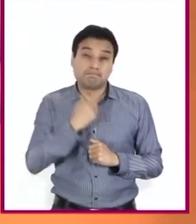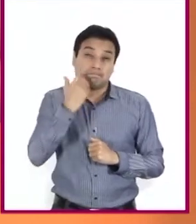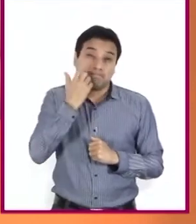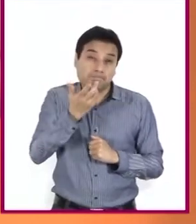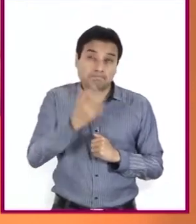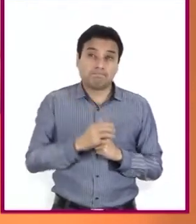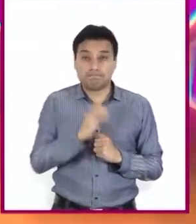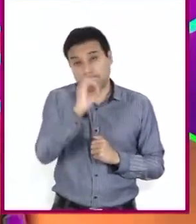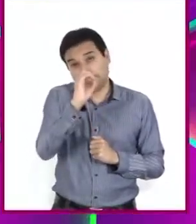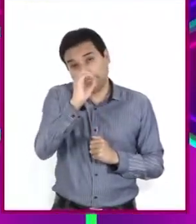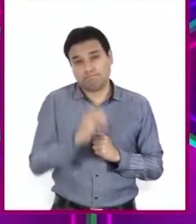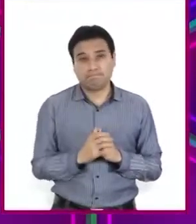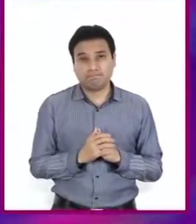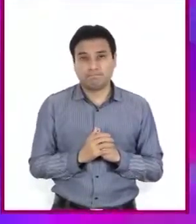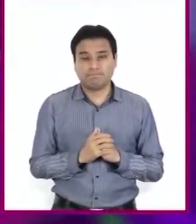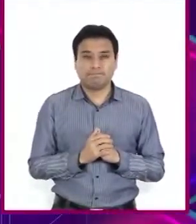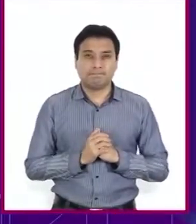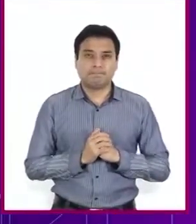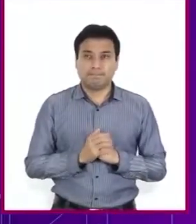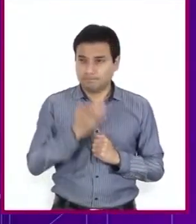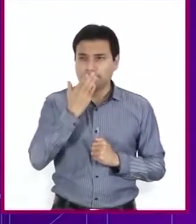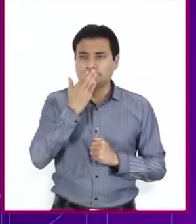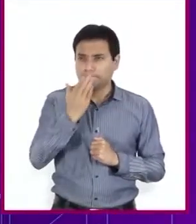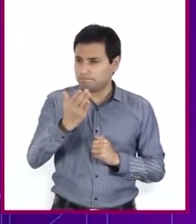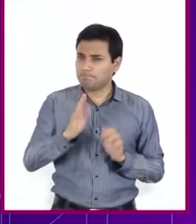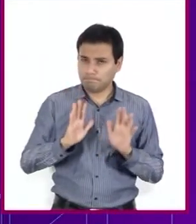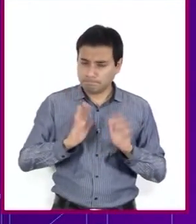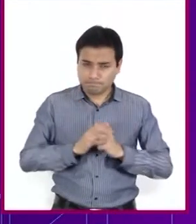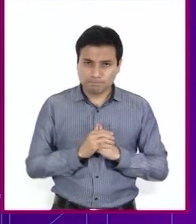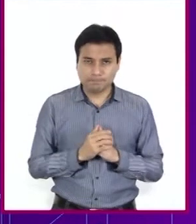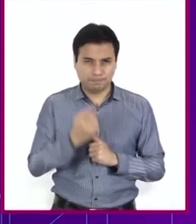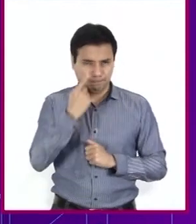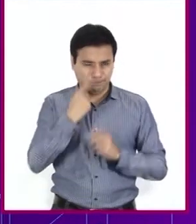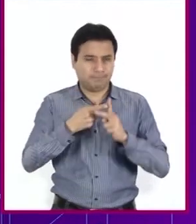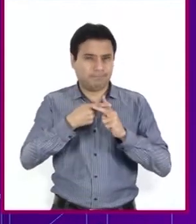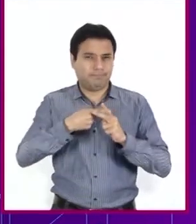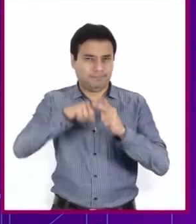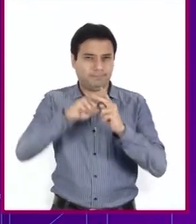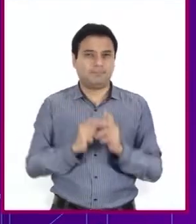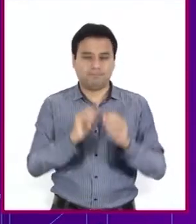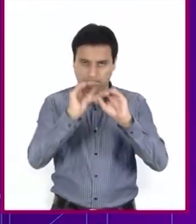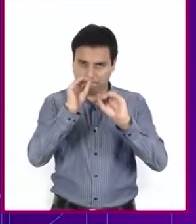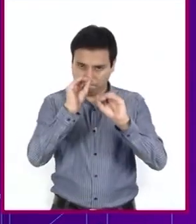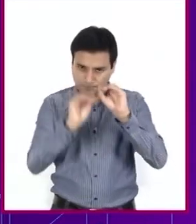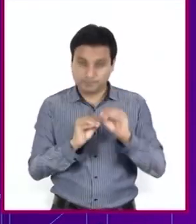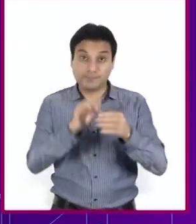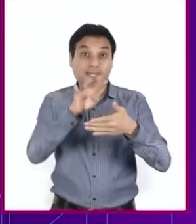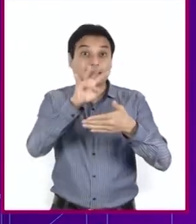utilizar círculos. Muy bien. Comencemos por construir la tabla.